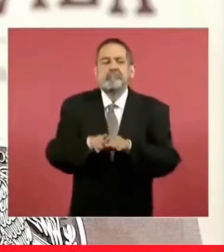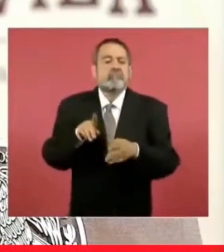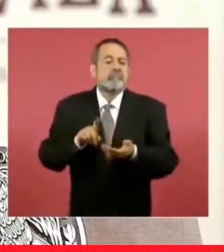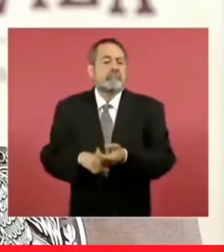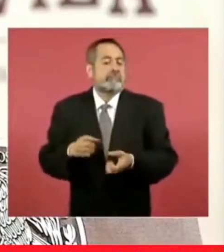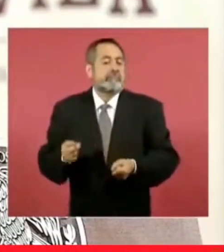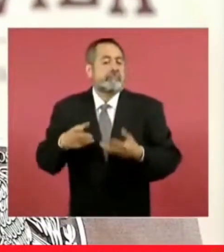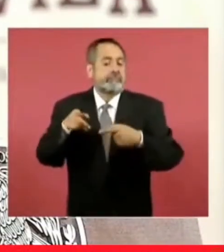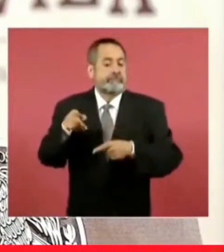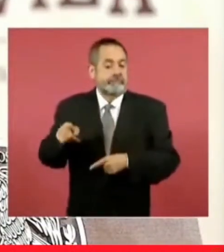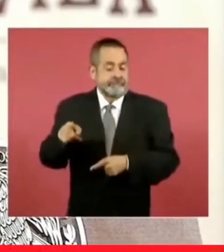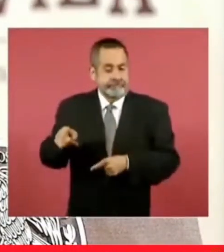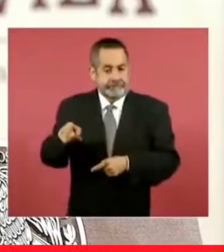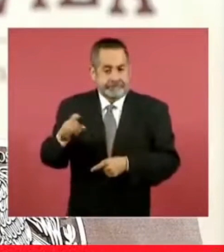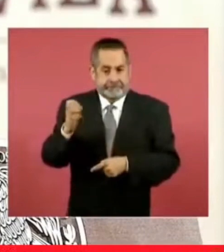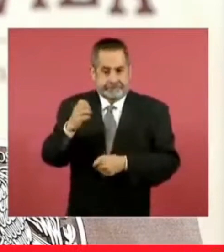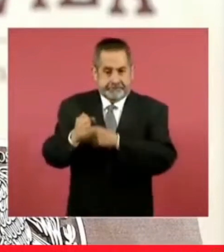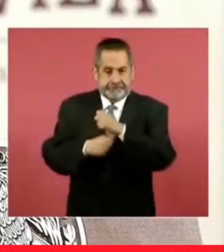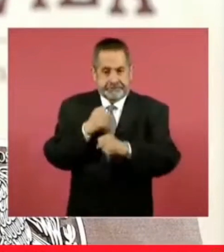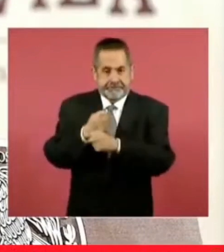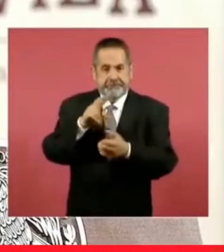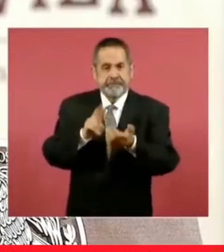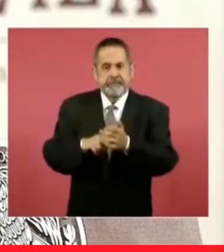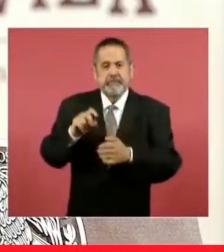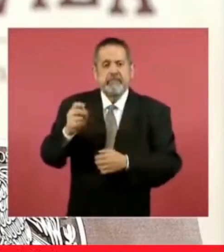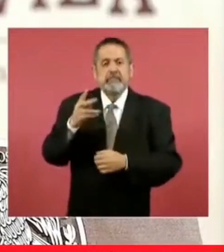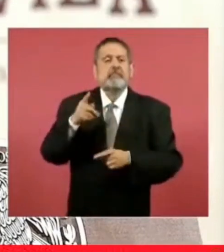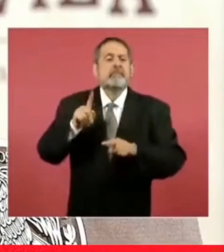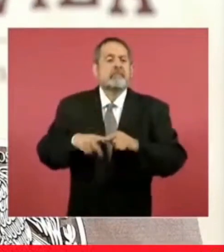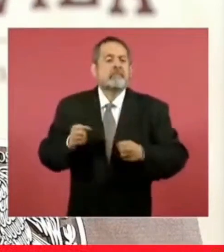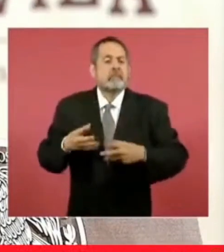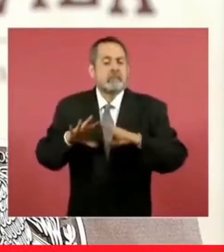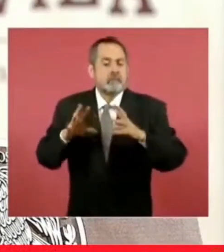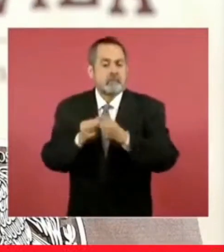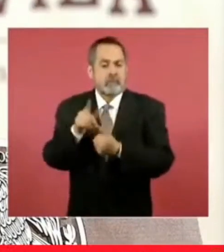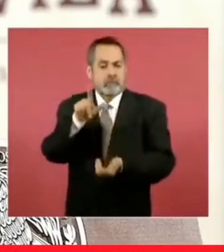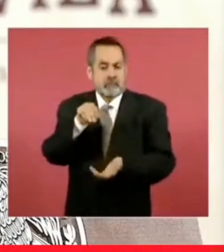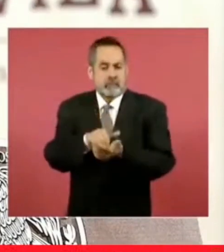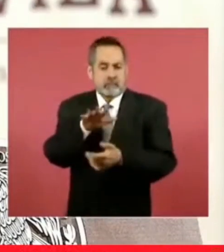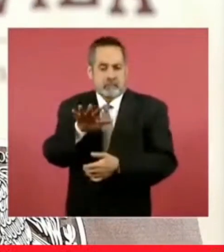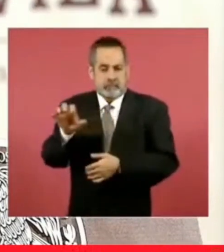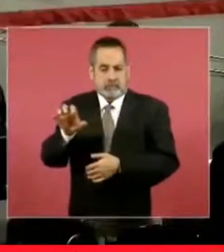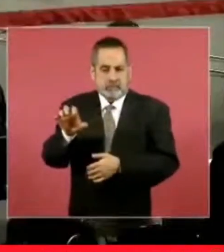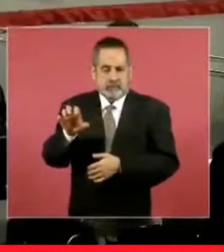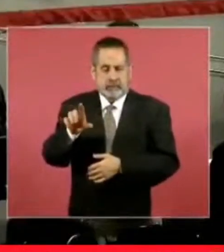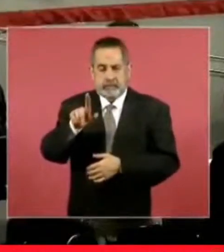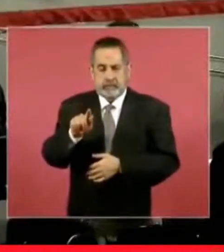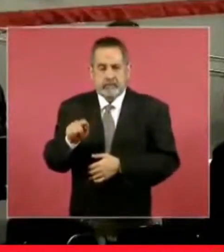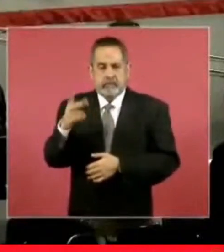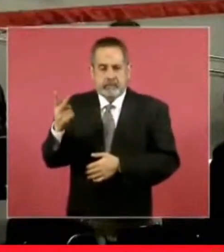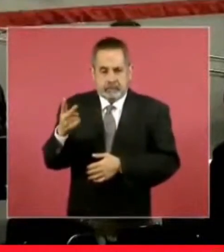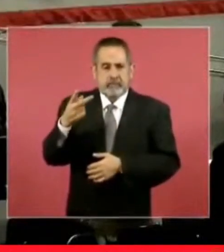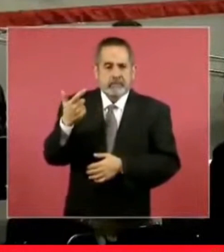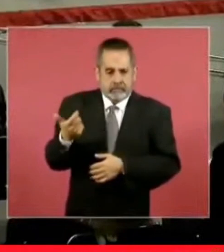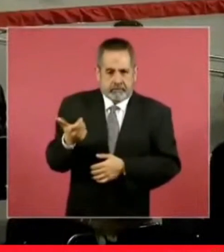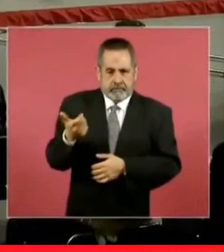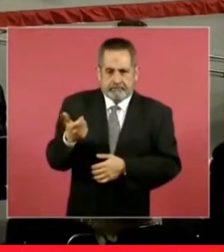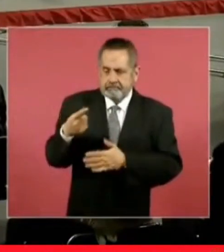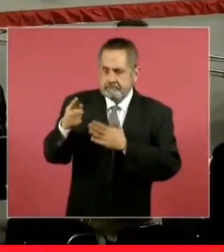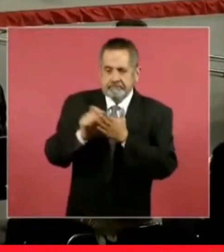a partir de enero del 2024 será de 7 mil 572 pesos